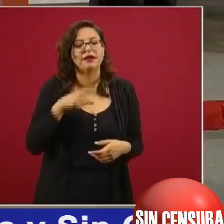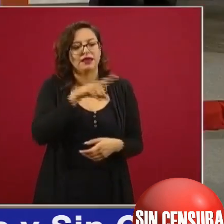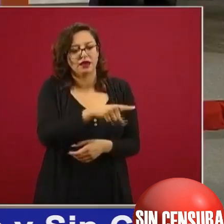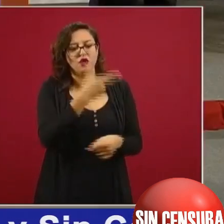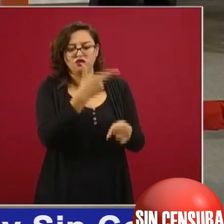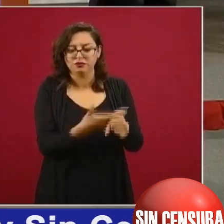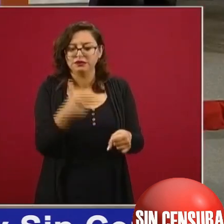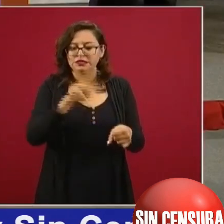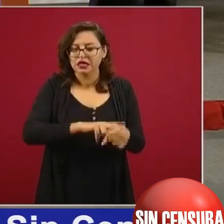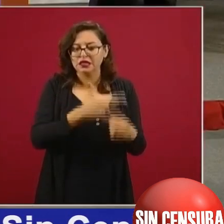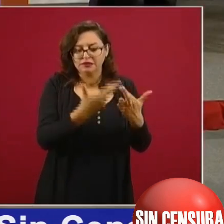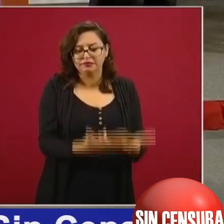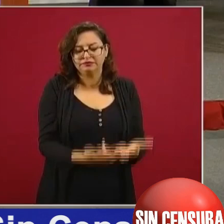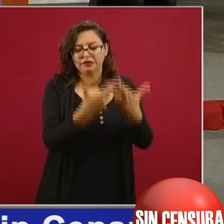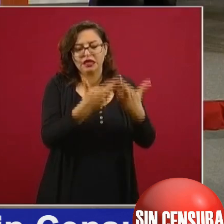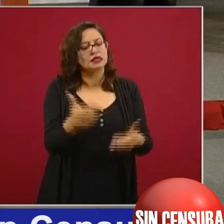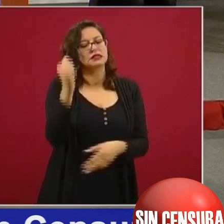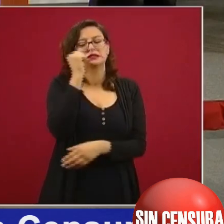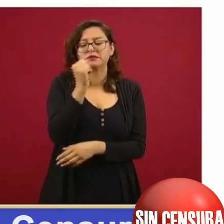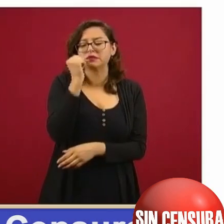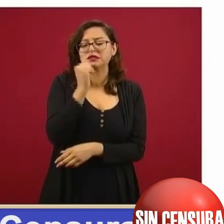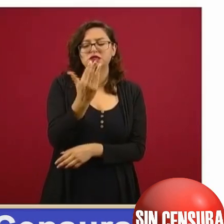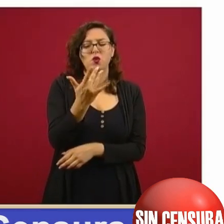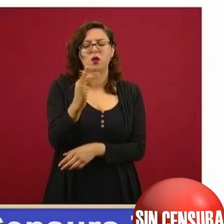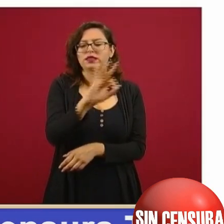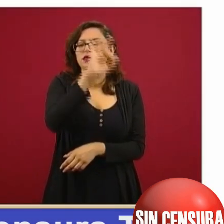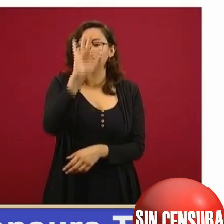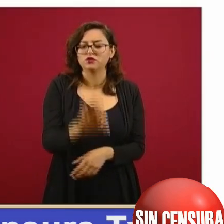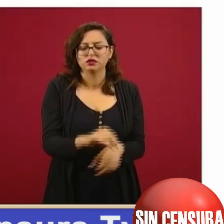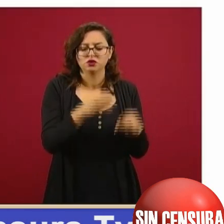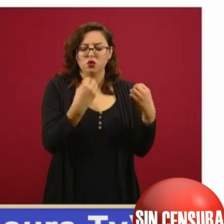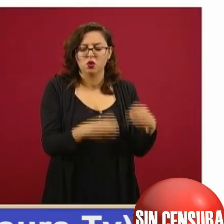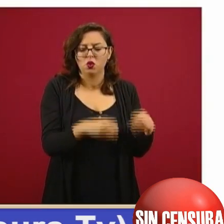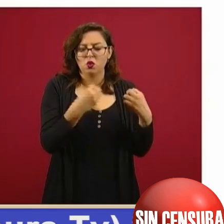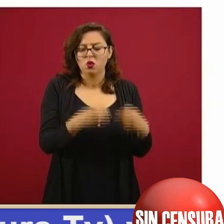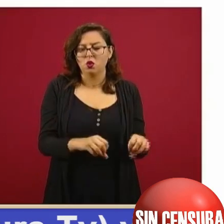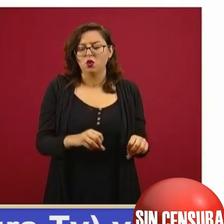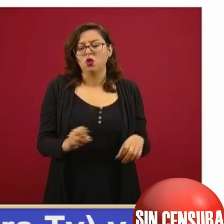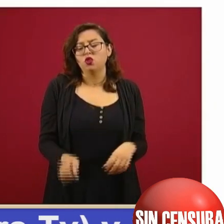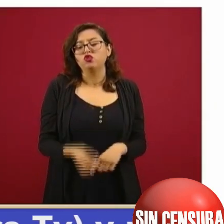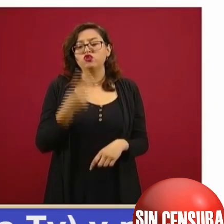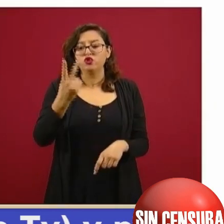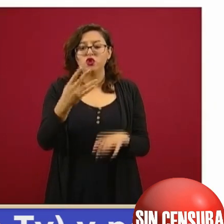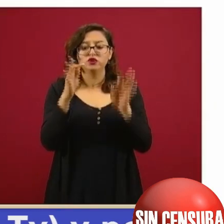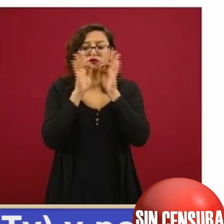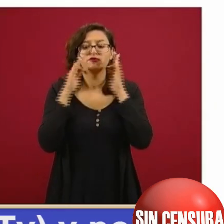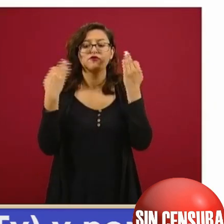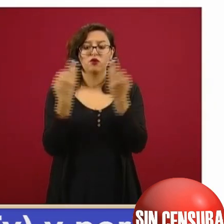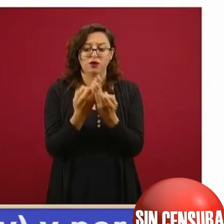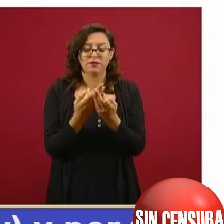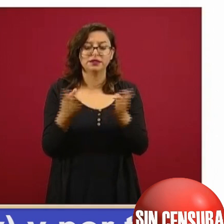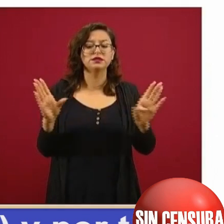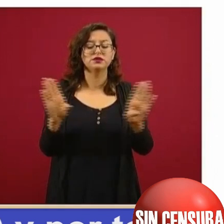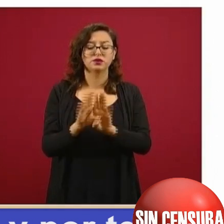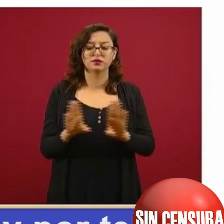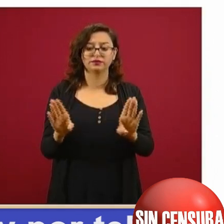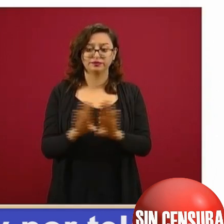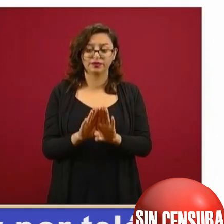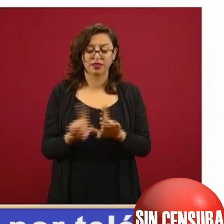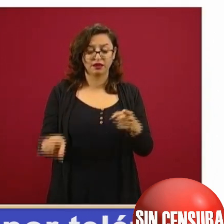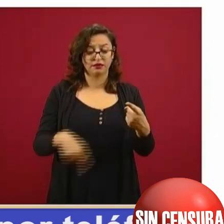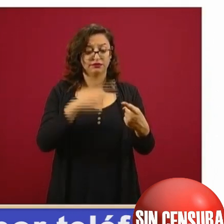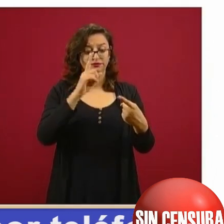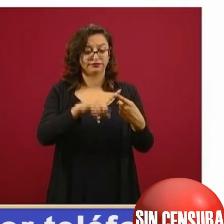ocupación hospitalaria menor al 50%, y esto lo logramos con dos intervenciones fundamentales, que son